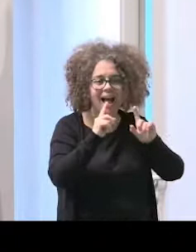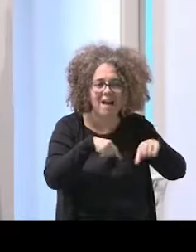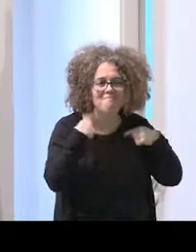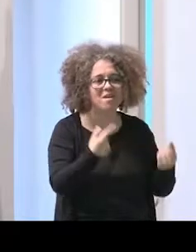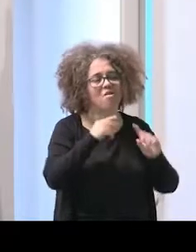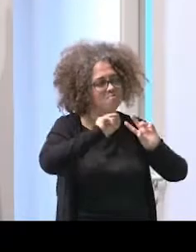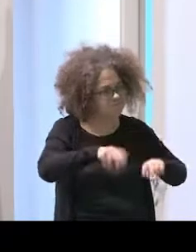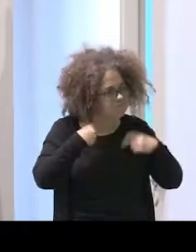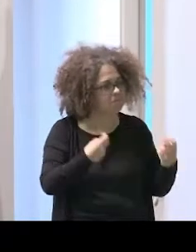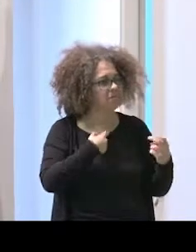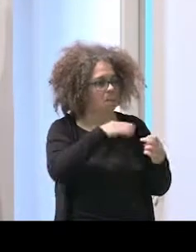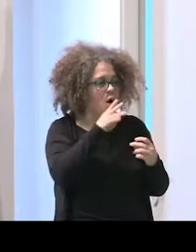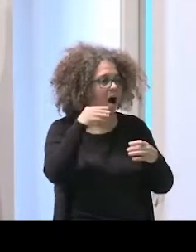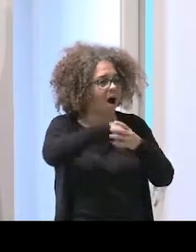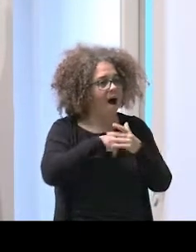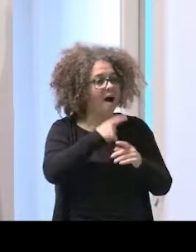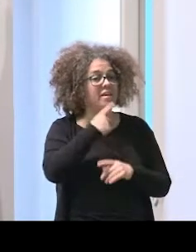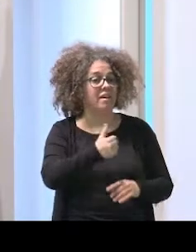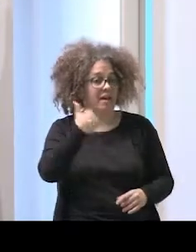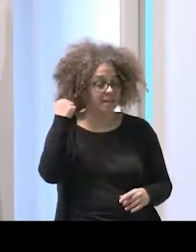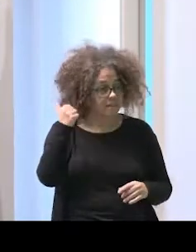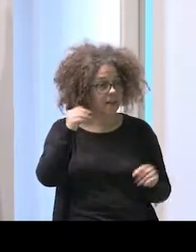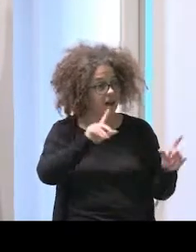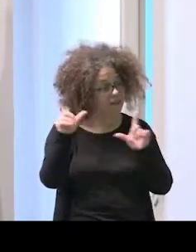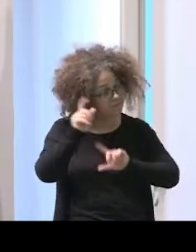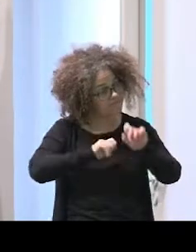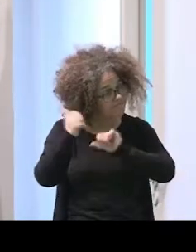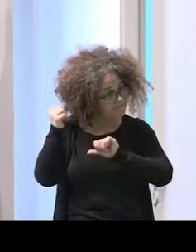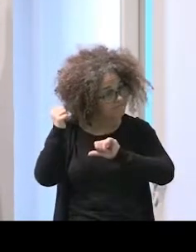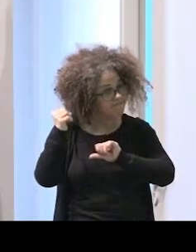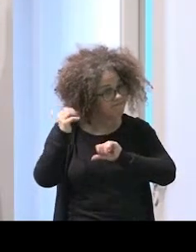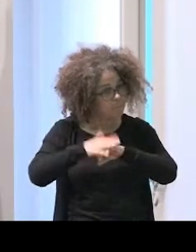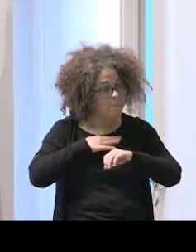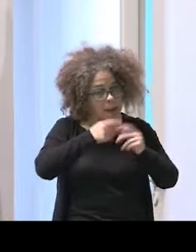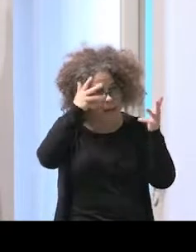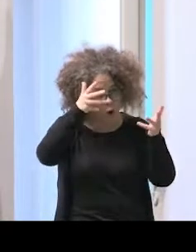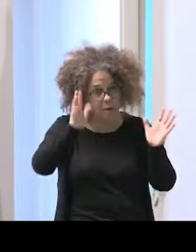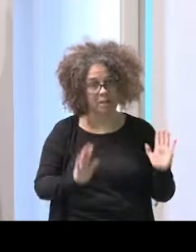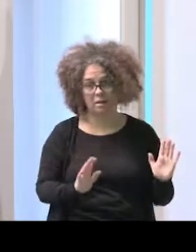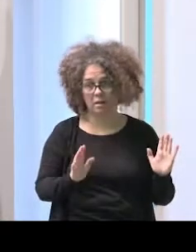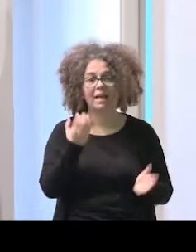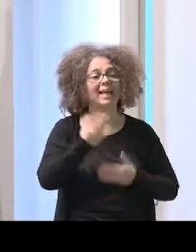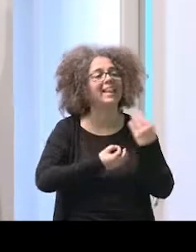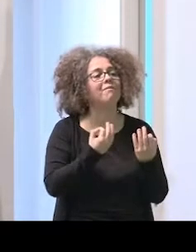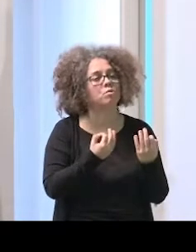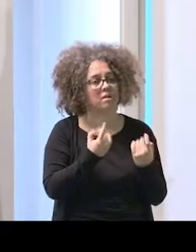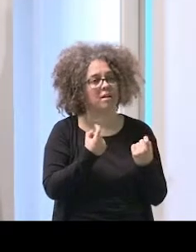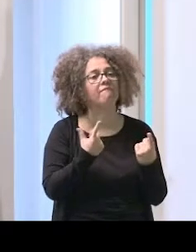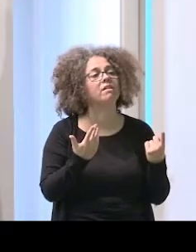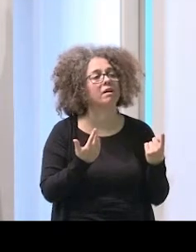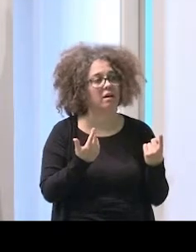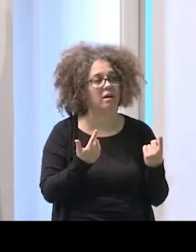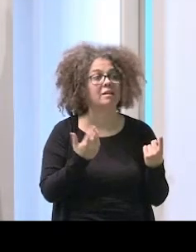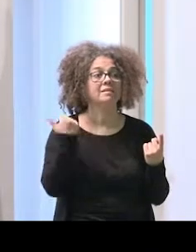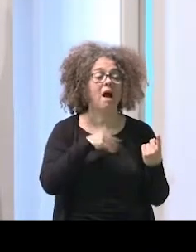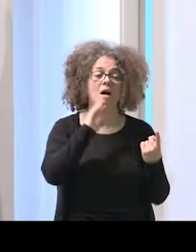donde entra la CODP, humildemente, a recomendar un poco el qué pensamos nosotros que se debería hacer, ¿vale? Entonces, una